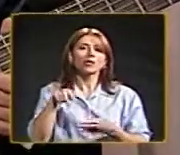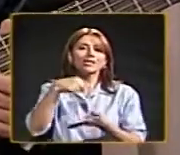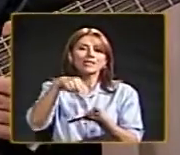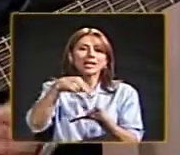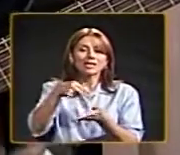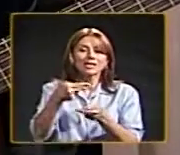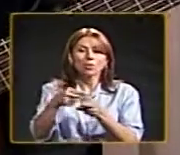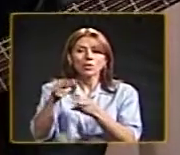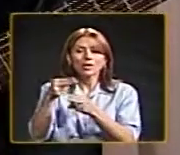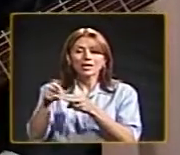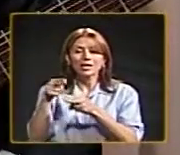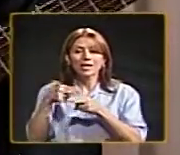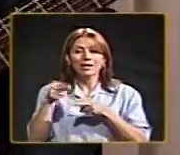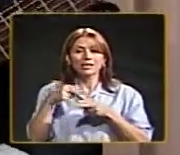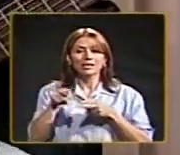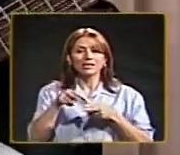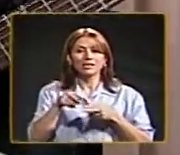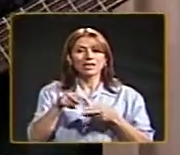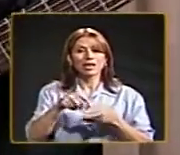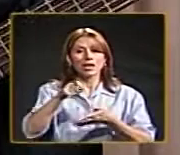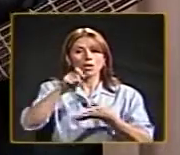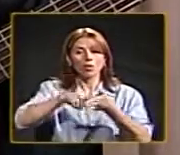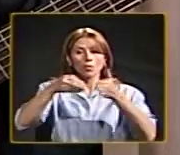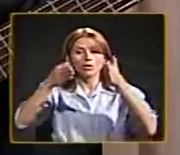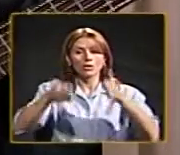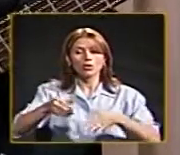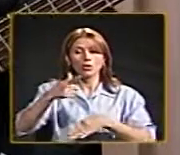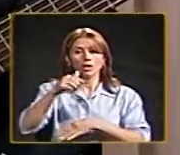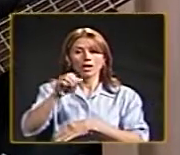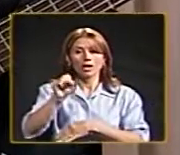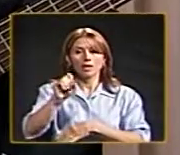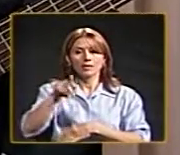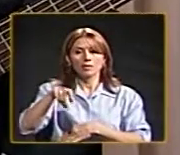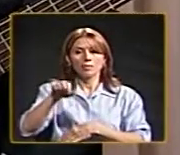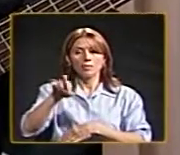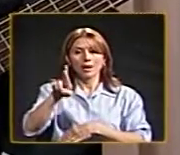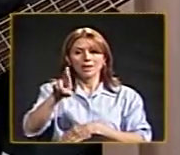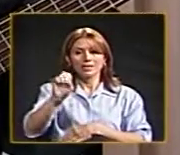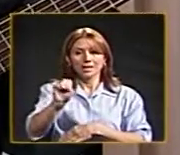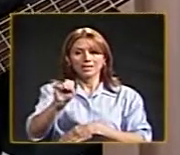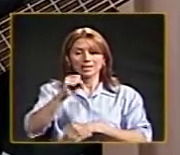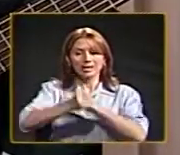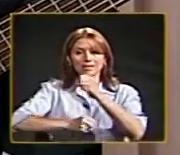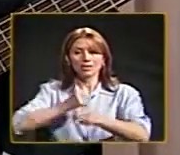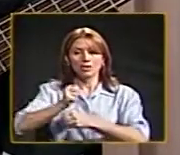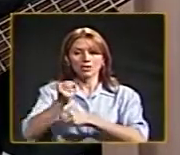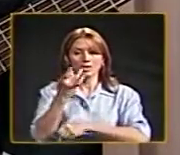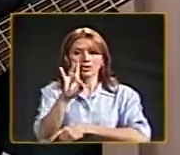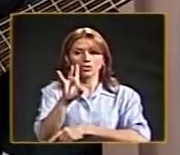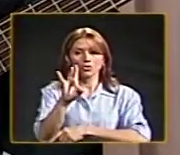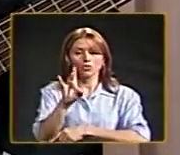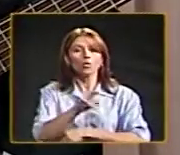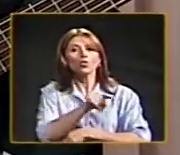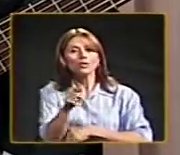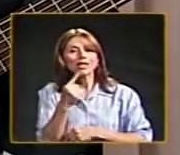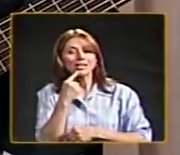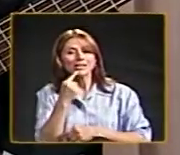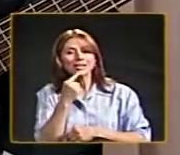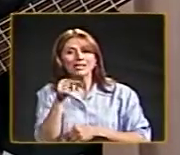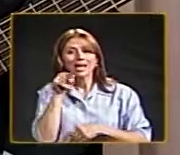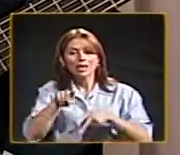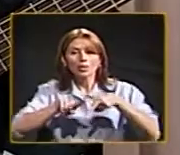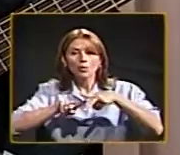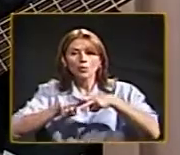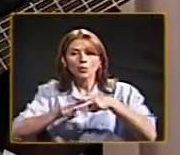cortitas del compositor español Gaspar Sanz del siglo XVIII. Siglo XVIII, que me decía usted que da origen a los temas del concierto